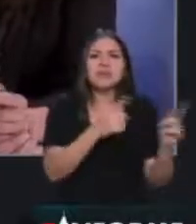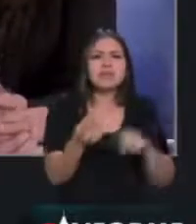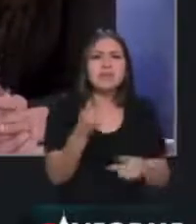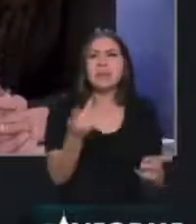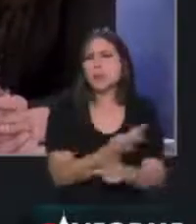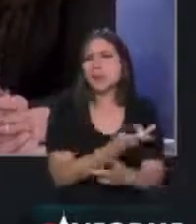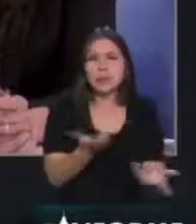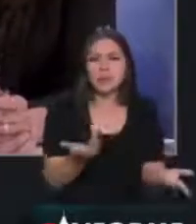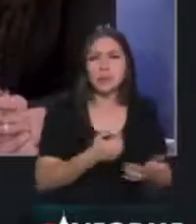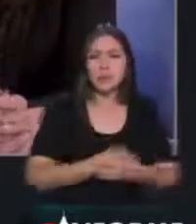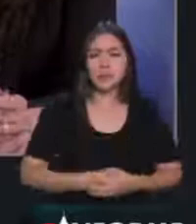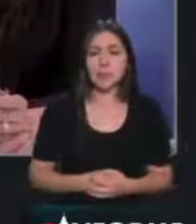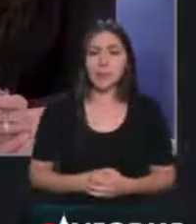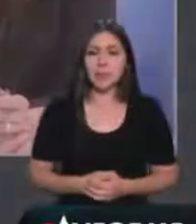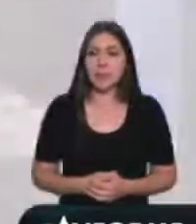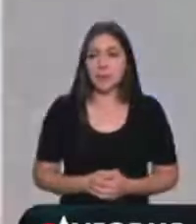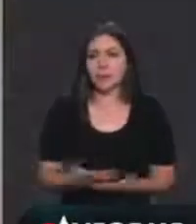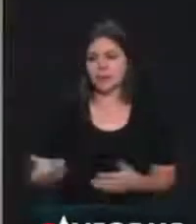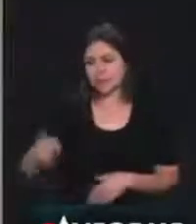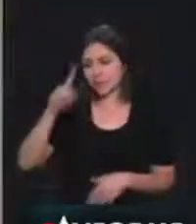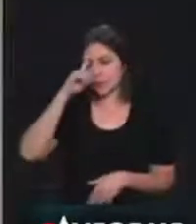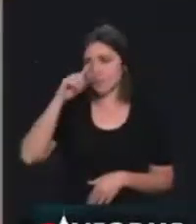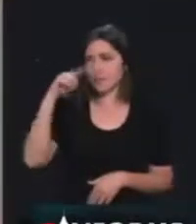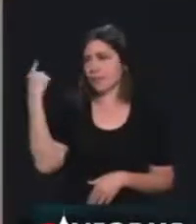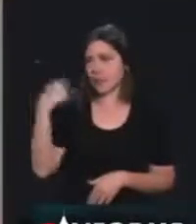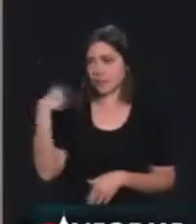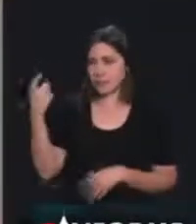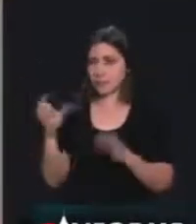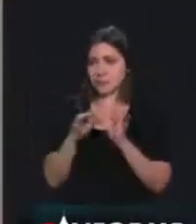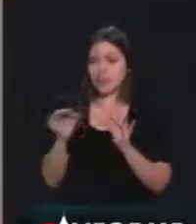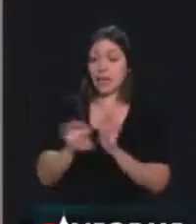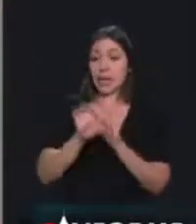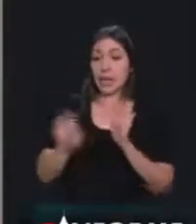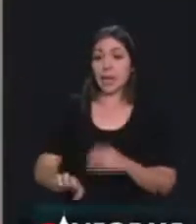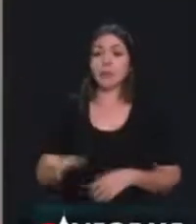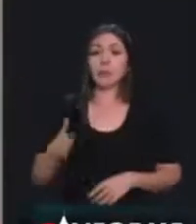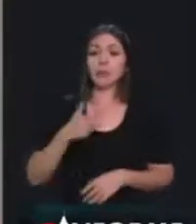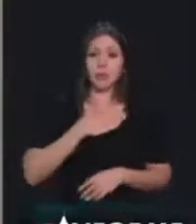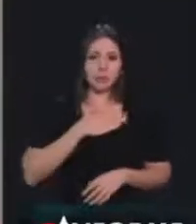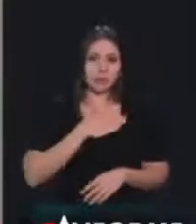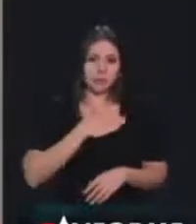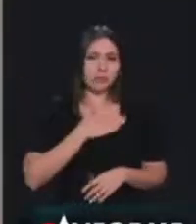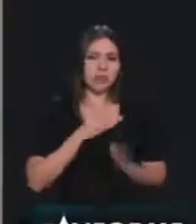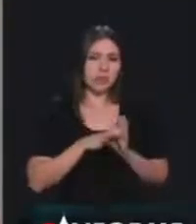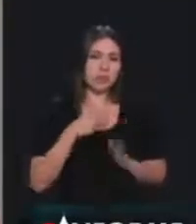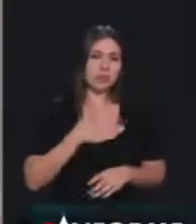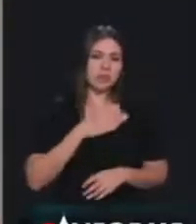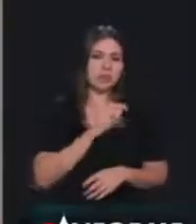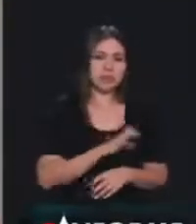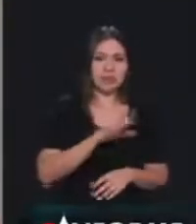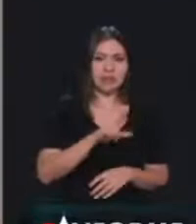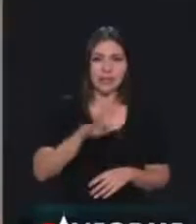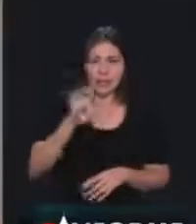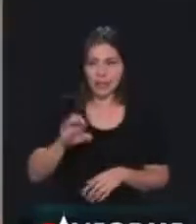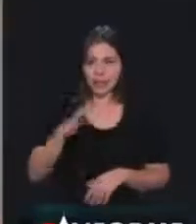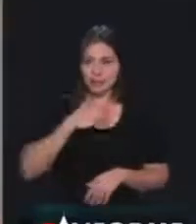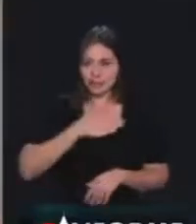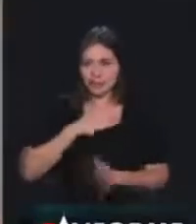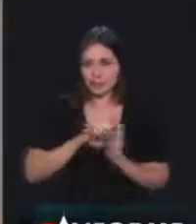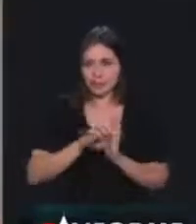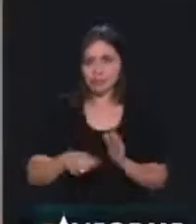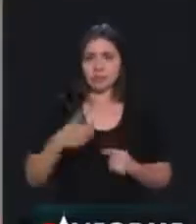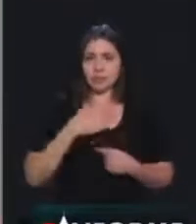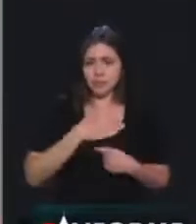es muy sencillo. Yo te doy un permiso a ti. Yo soy la Comisión Reguladora de Energía. Te doy un